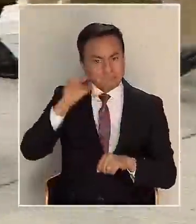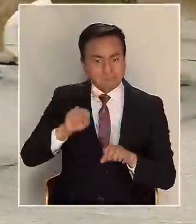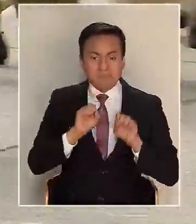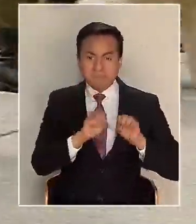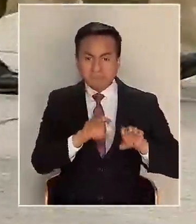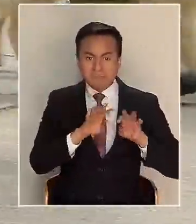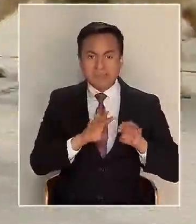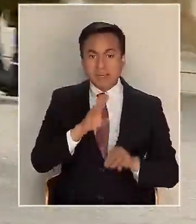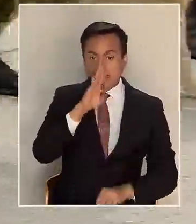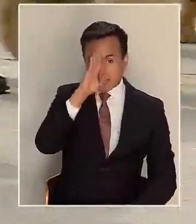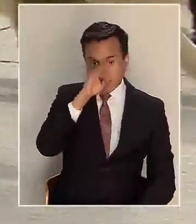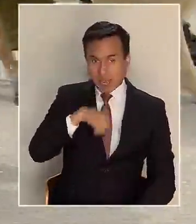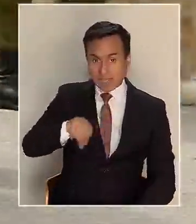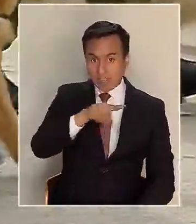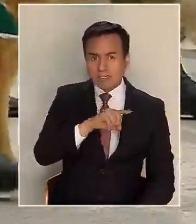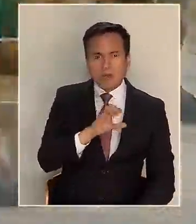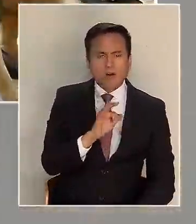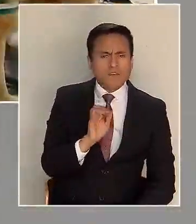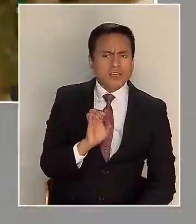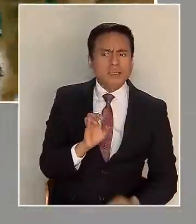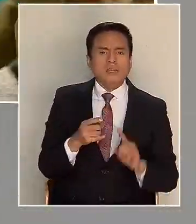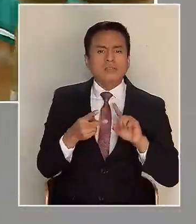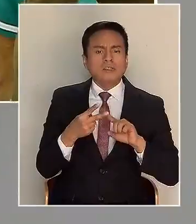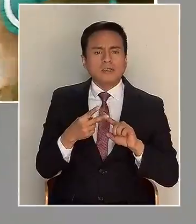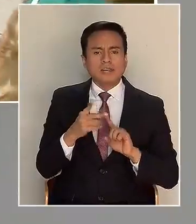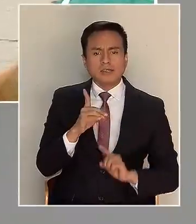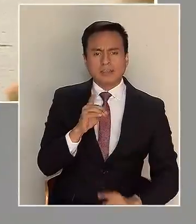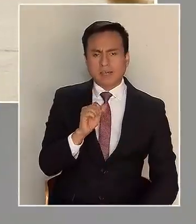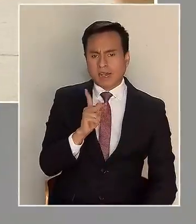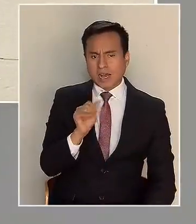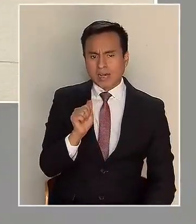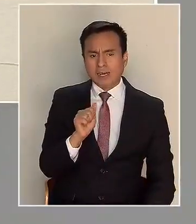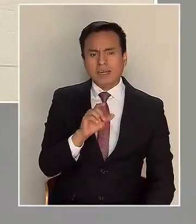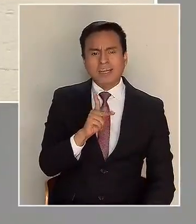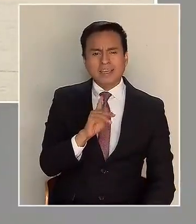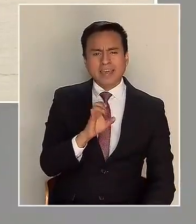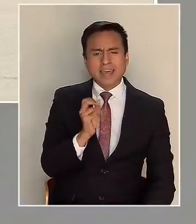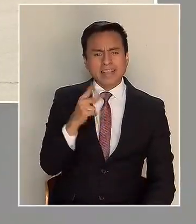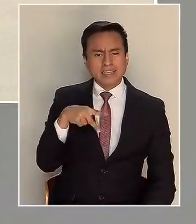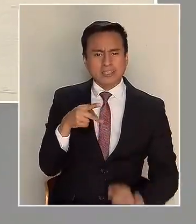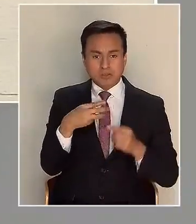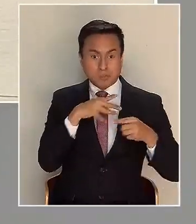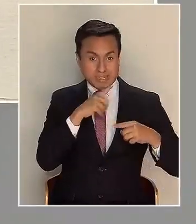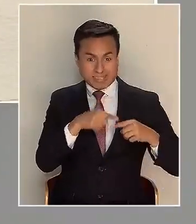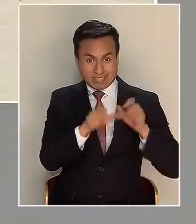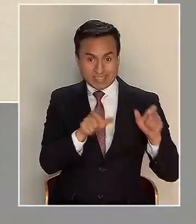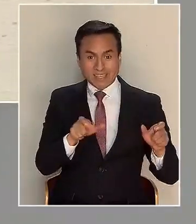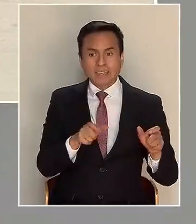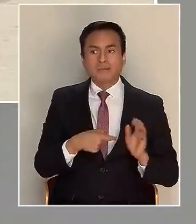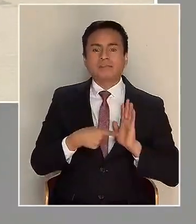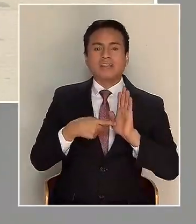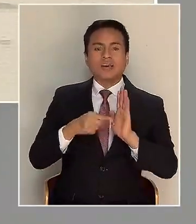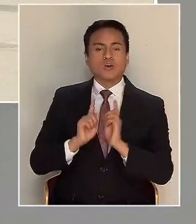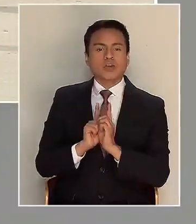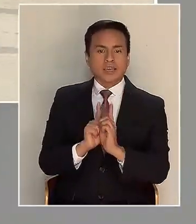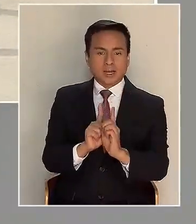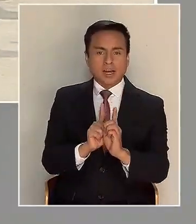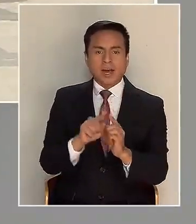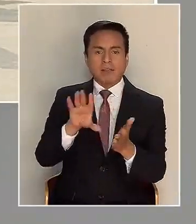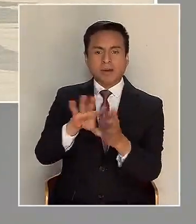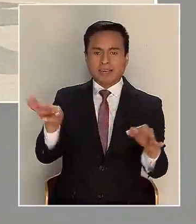Los canes Coffee, Clifford, Dakar y Kaylin y sus guías se presentan hoy ante el